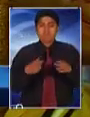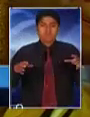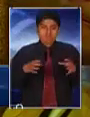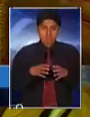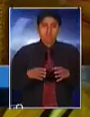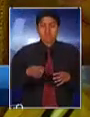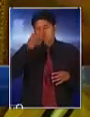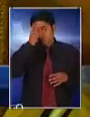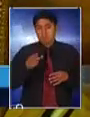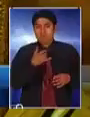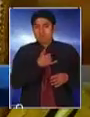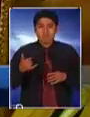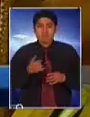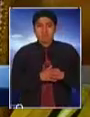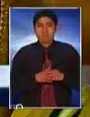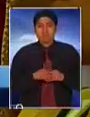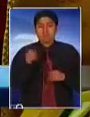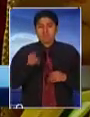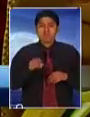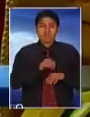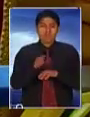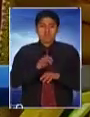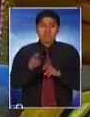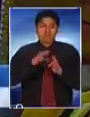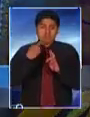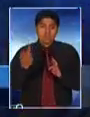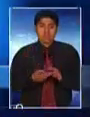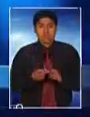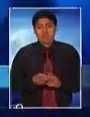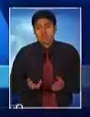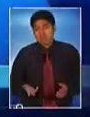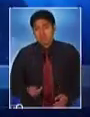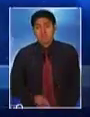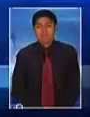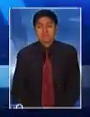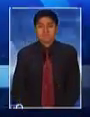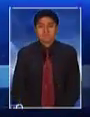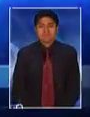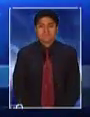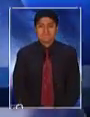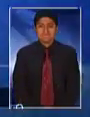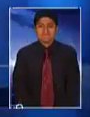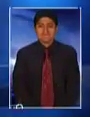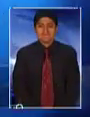parlamentario cusqueño, ¿no es cierto?, y el Consejo Regional.